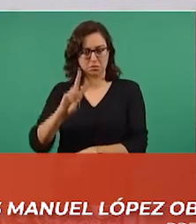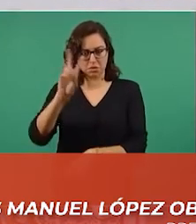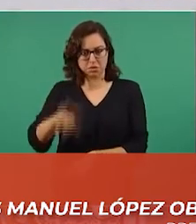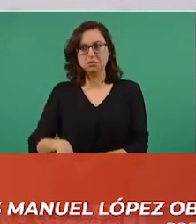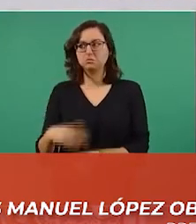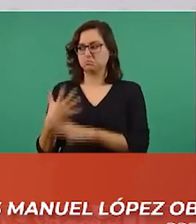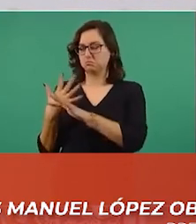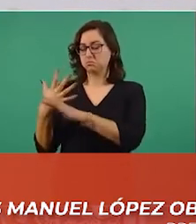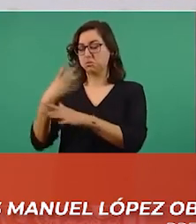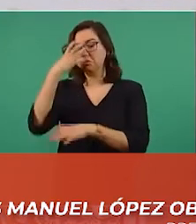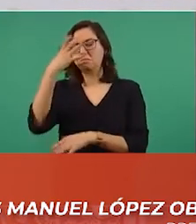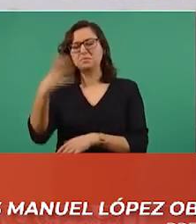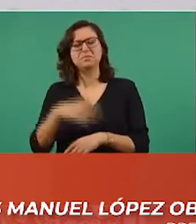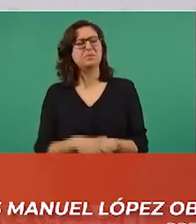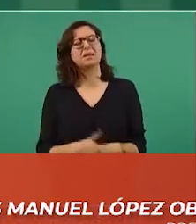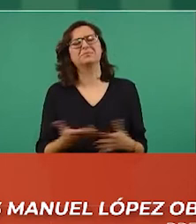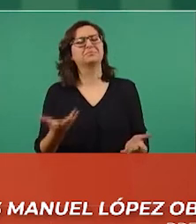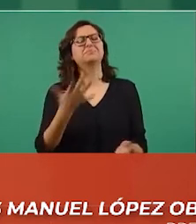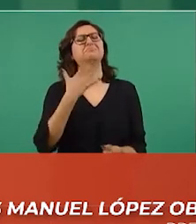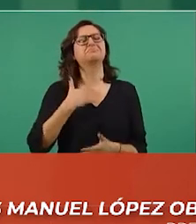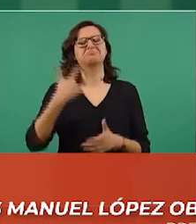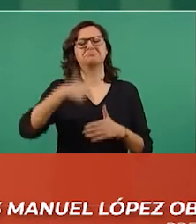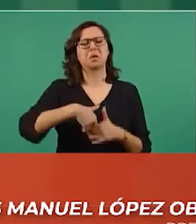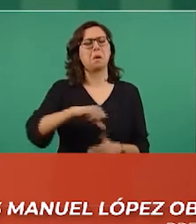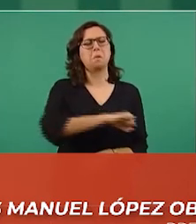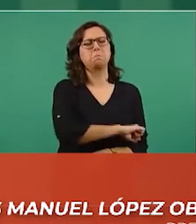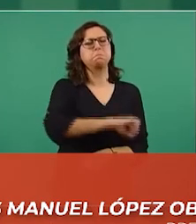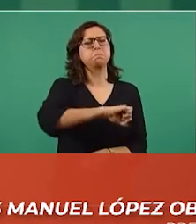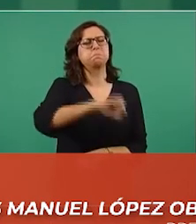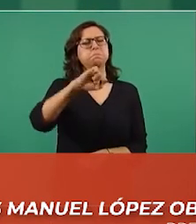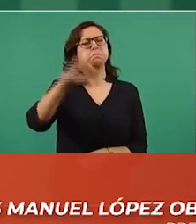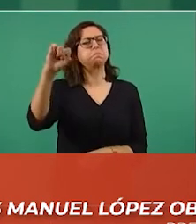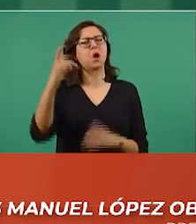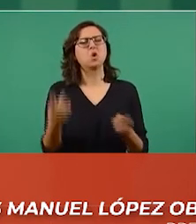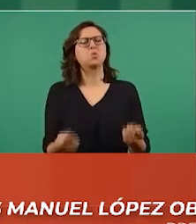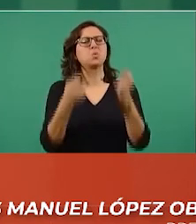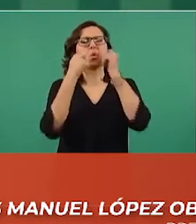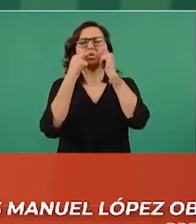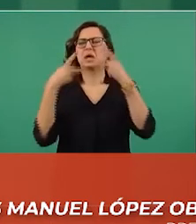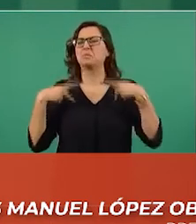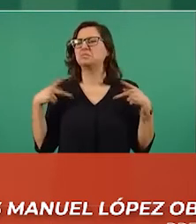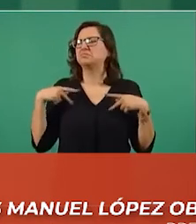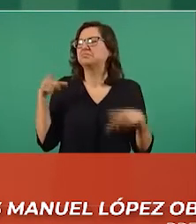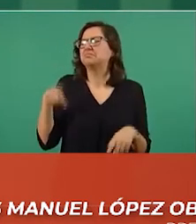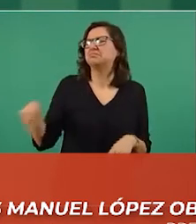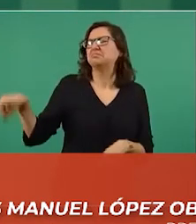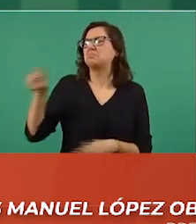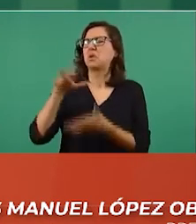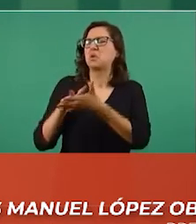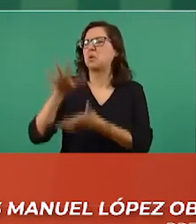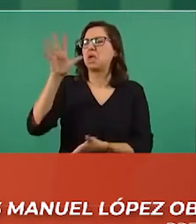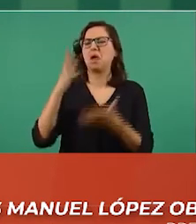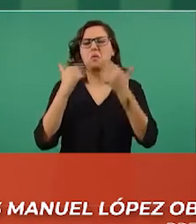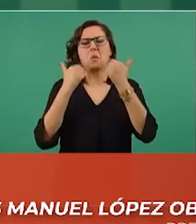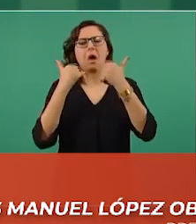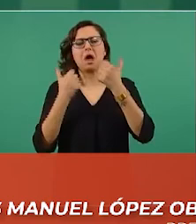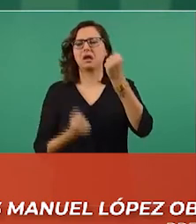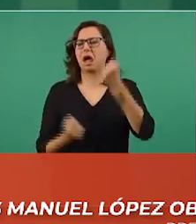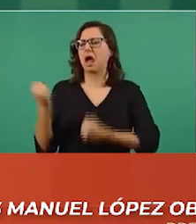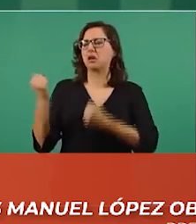Que no importaba porque la mayoría de la gente no tenía carros,